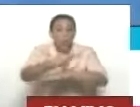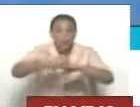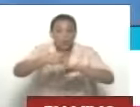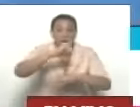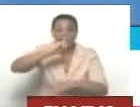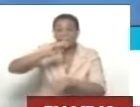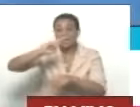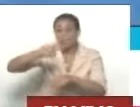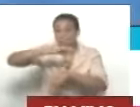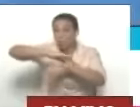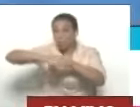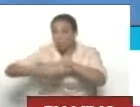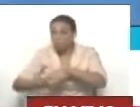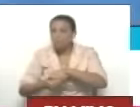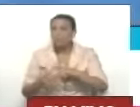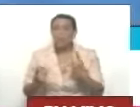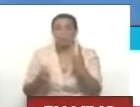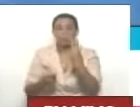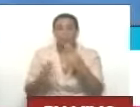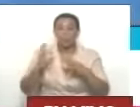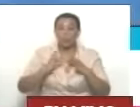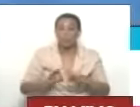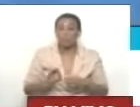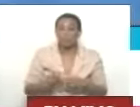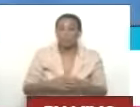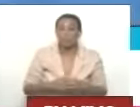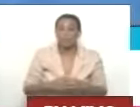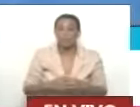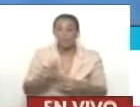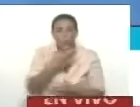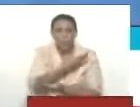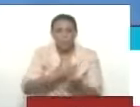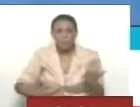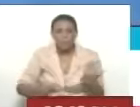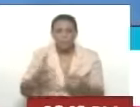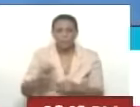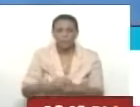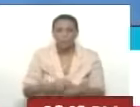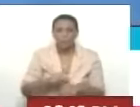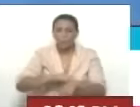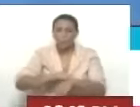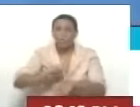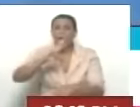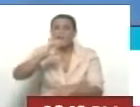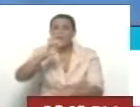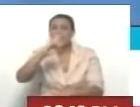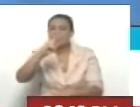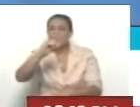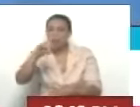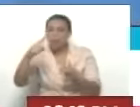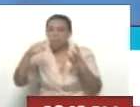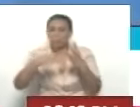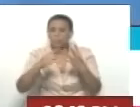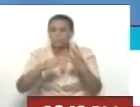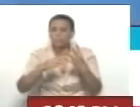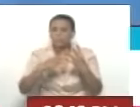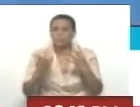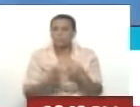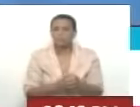Héctor Rodríguez, por el procurador general de la República, doctor Reinaldo, y por